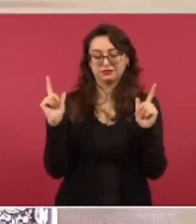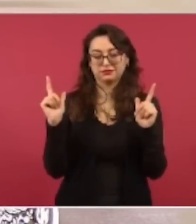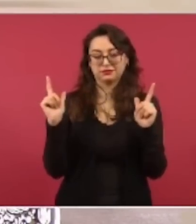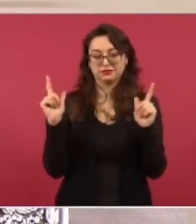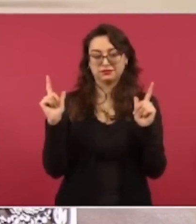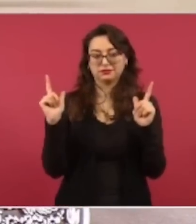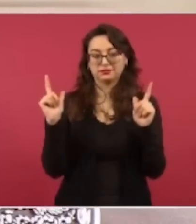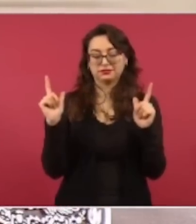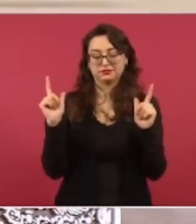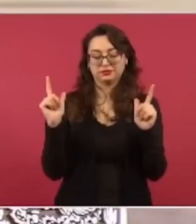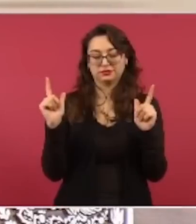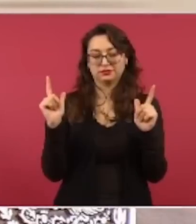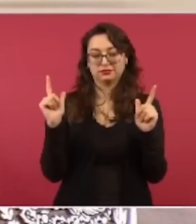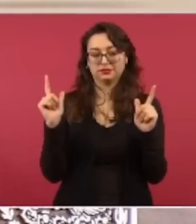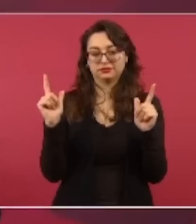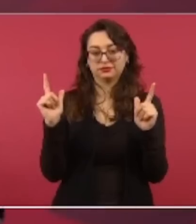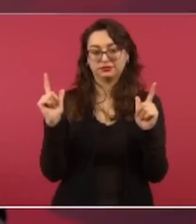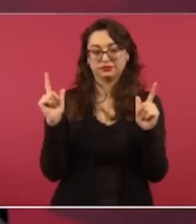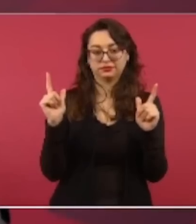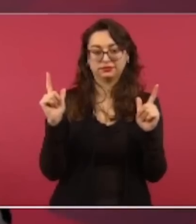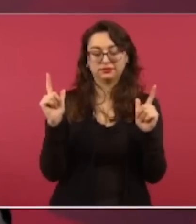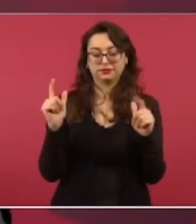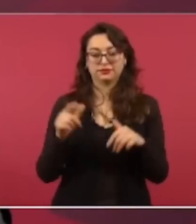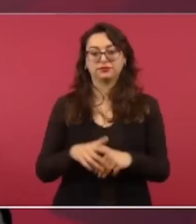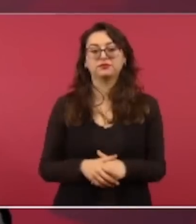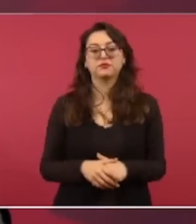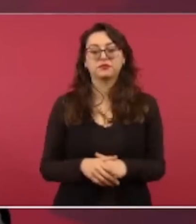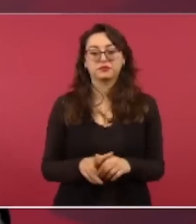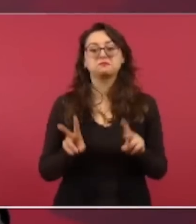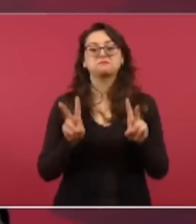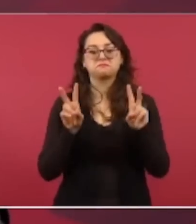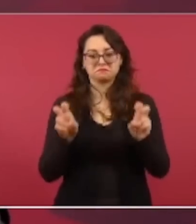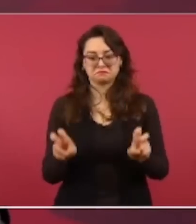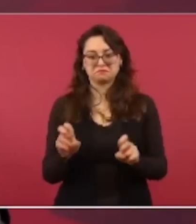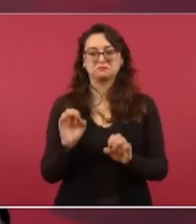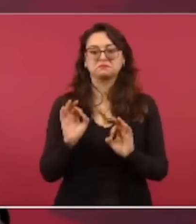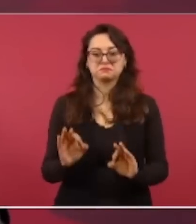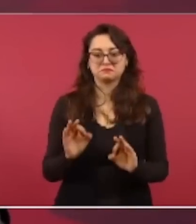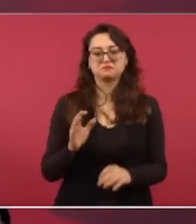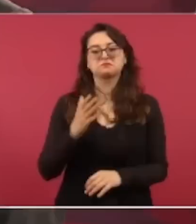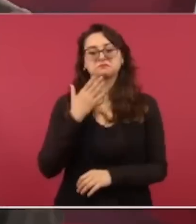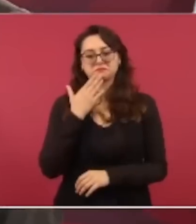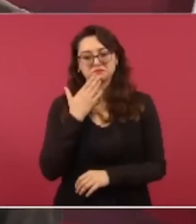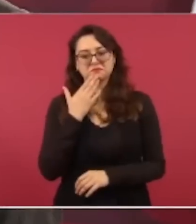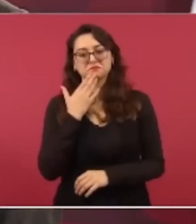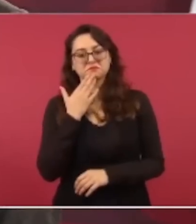y qué bueno que salió el tema, porque